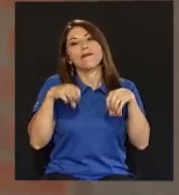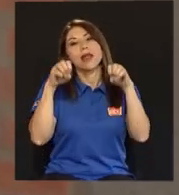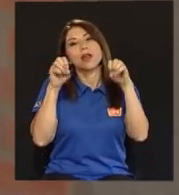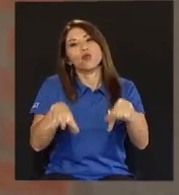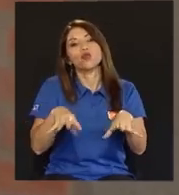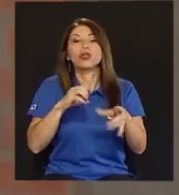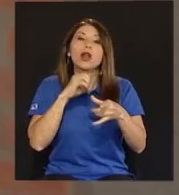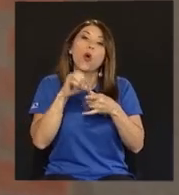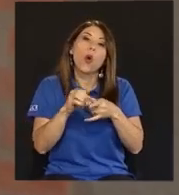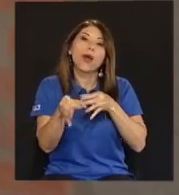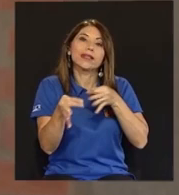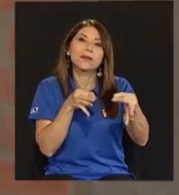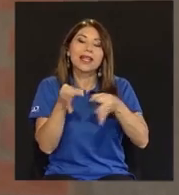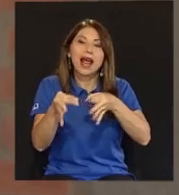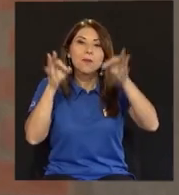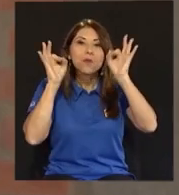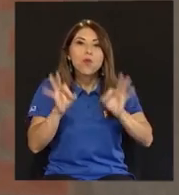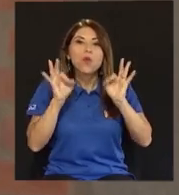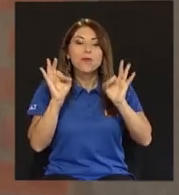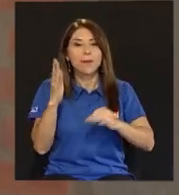qué no se logró.